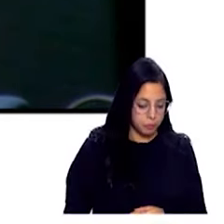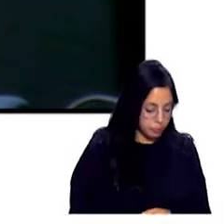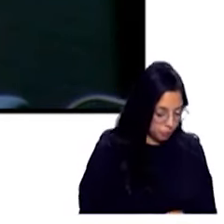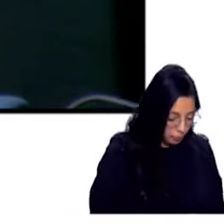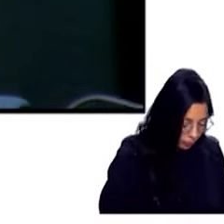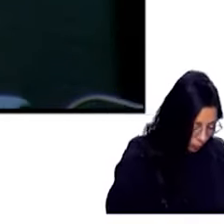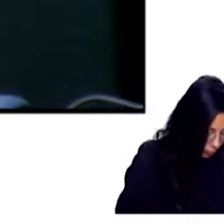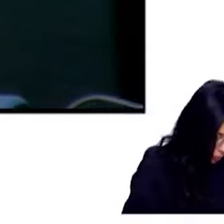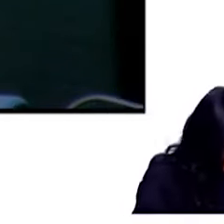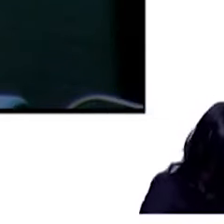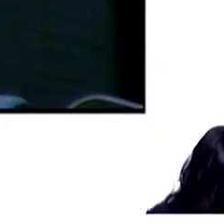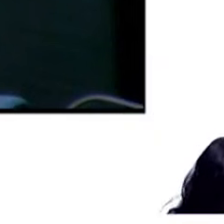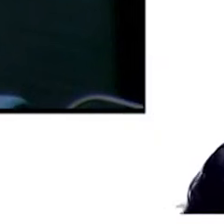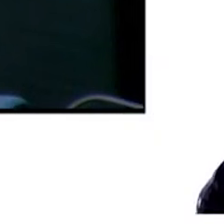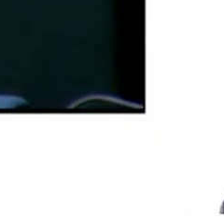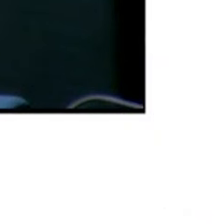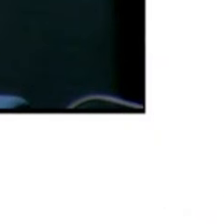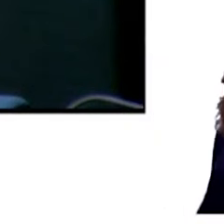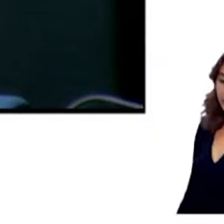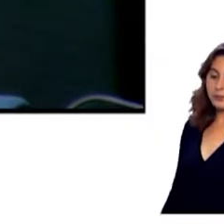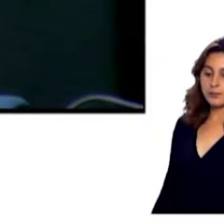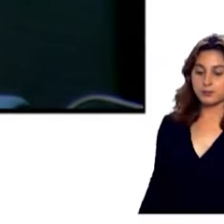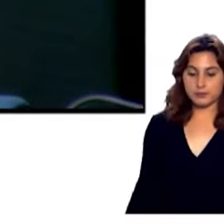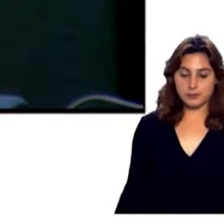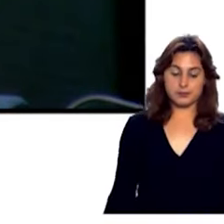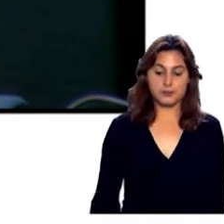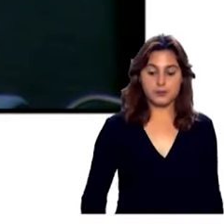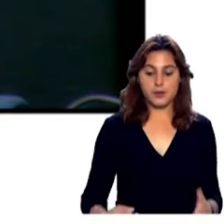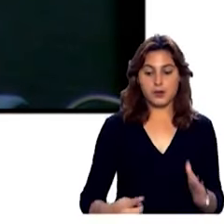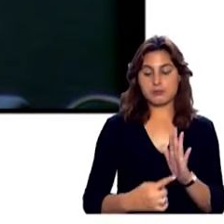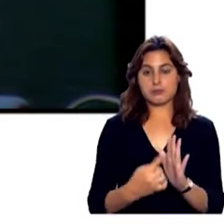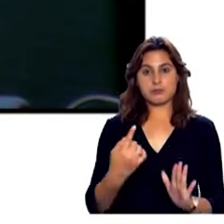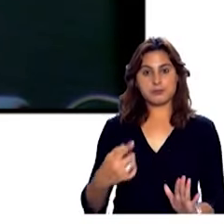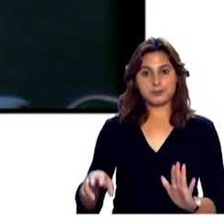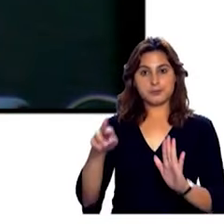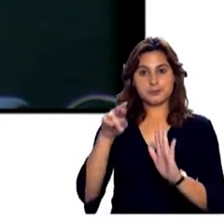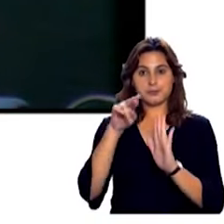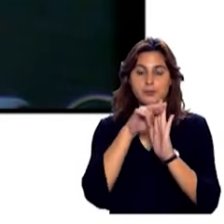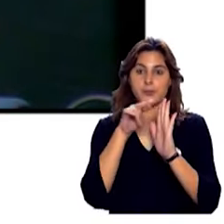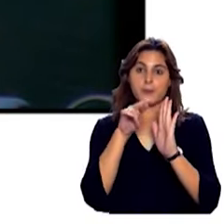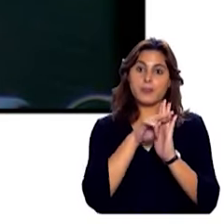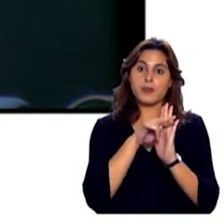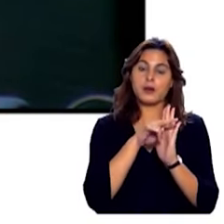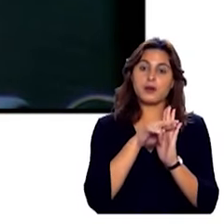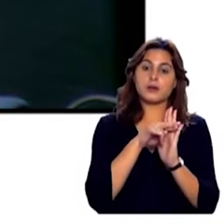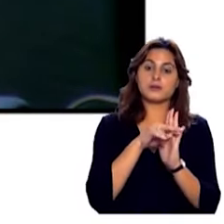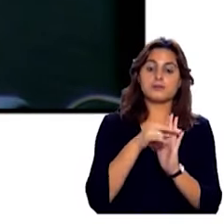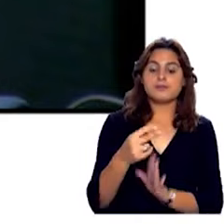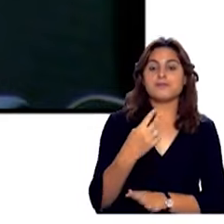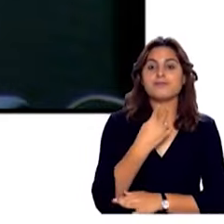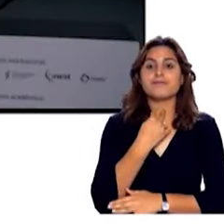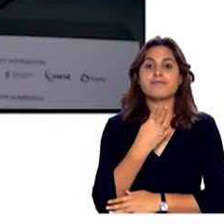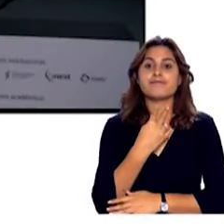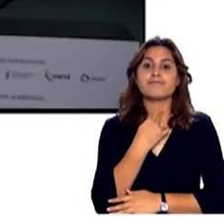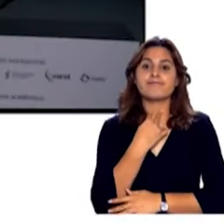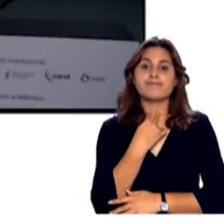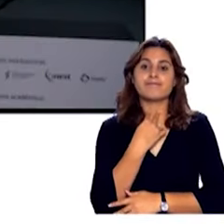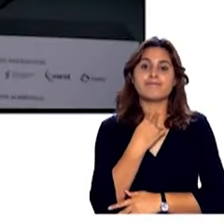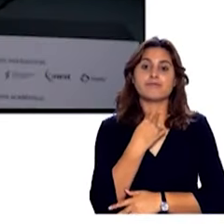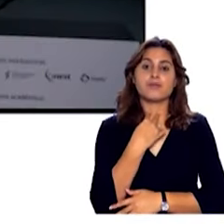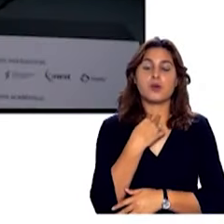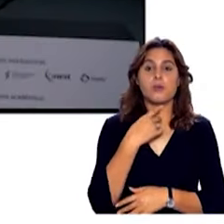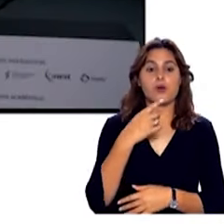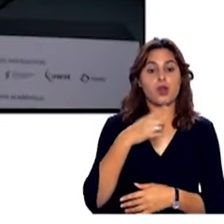regla vamos Prim filtro no se pueden plantear cuestiones nuevas luego en el sistema espol